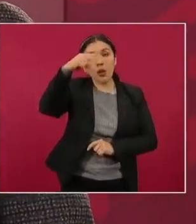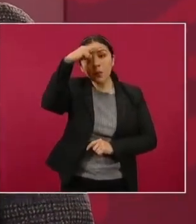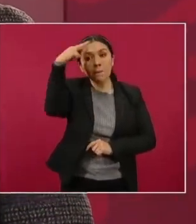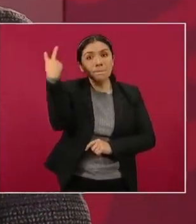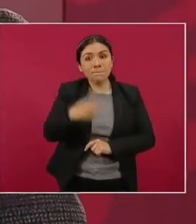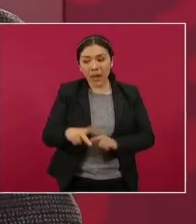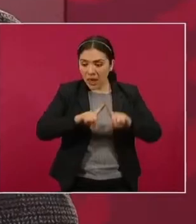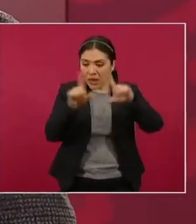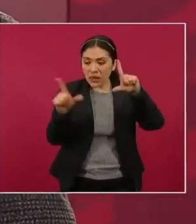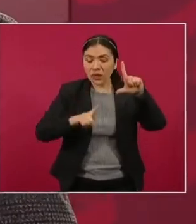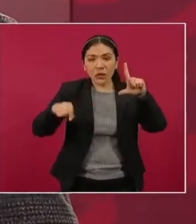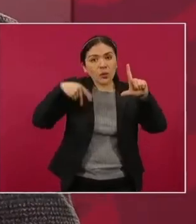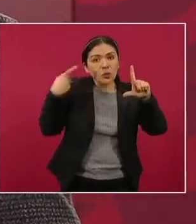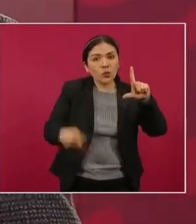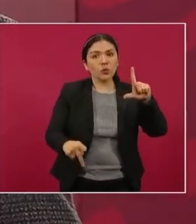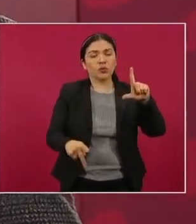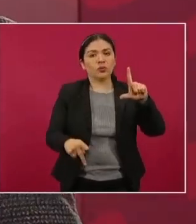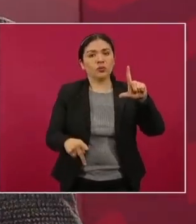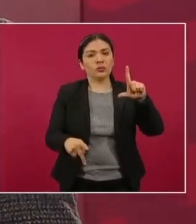qué es